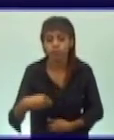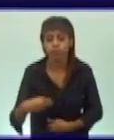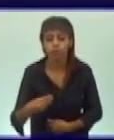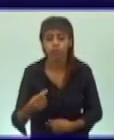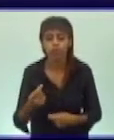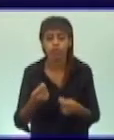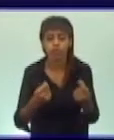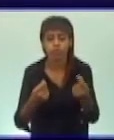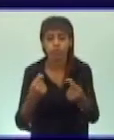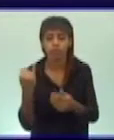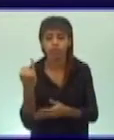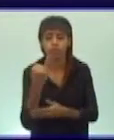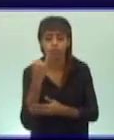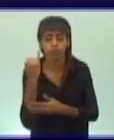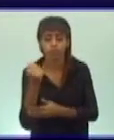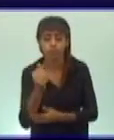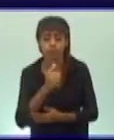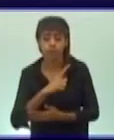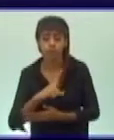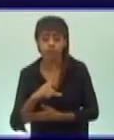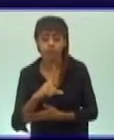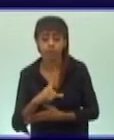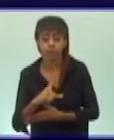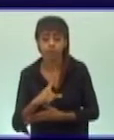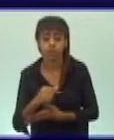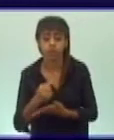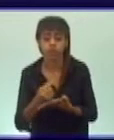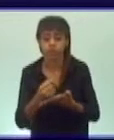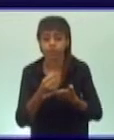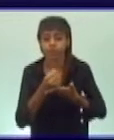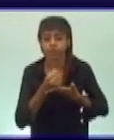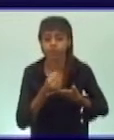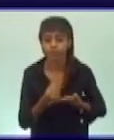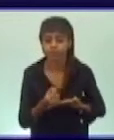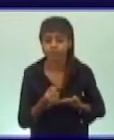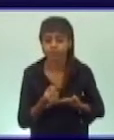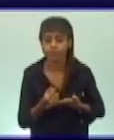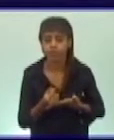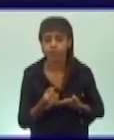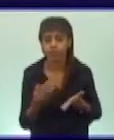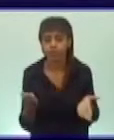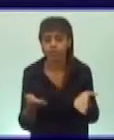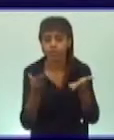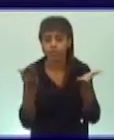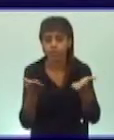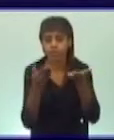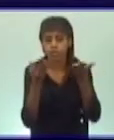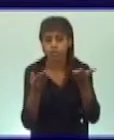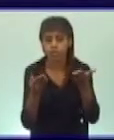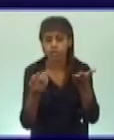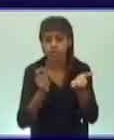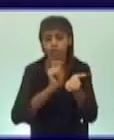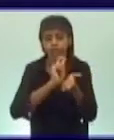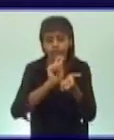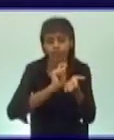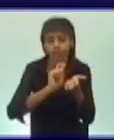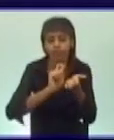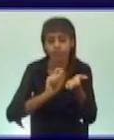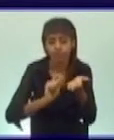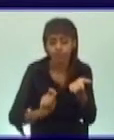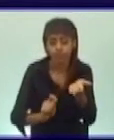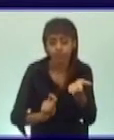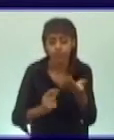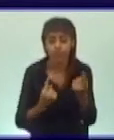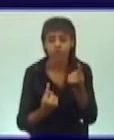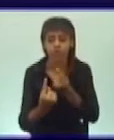mercado internacional socialista que nos iba a permitir a llevar adelante toda la planificación para el desarrollo